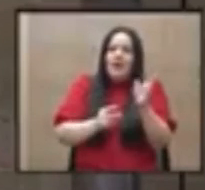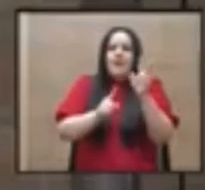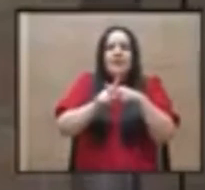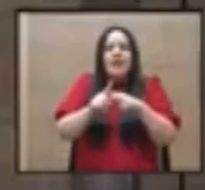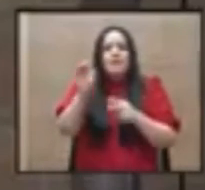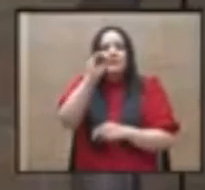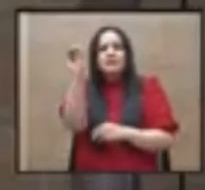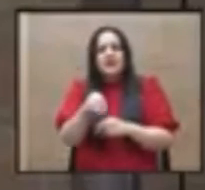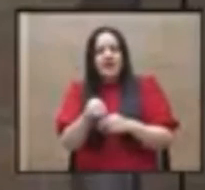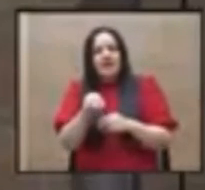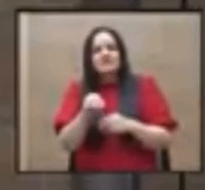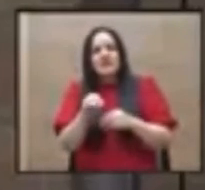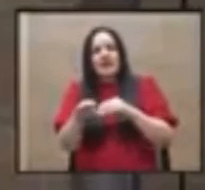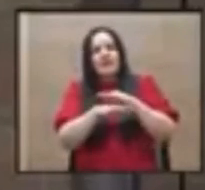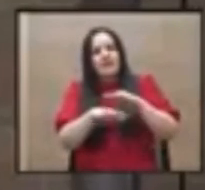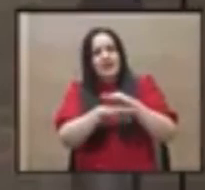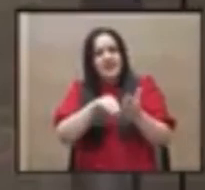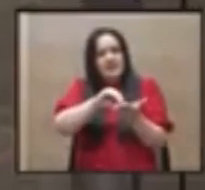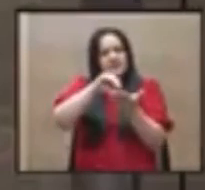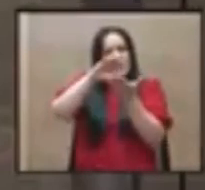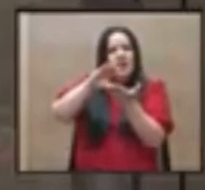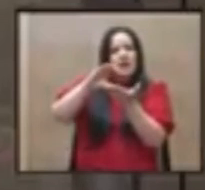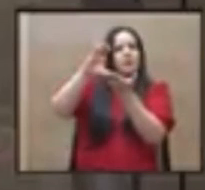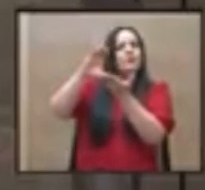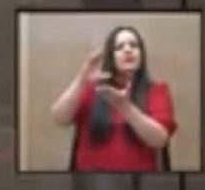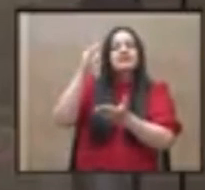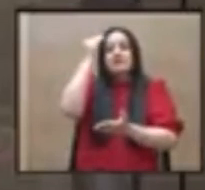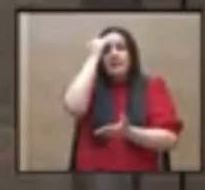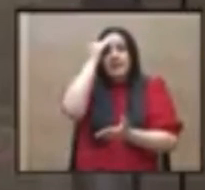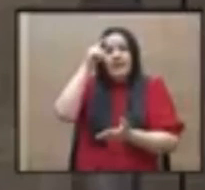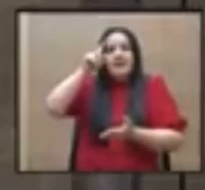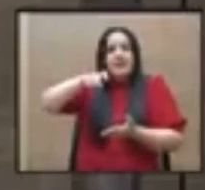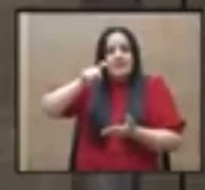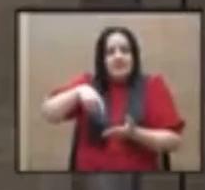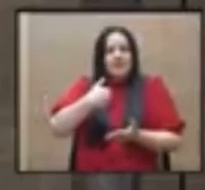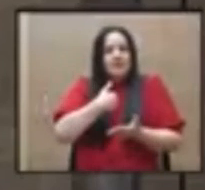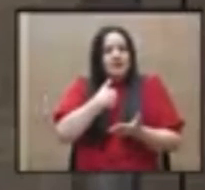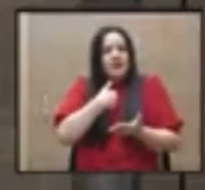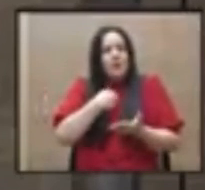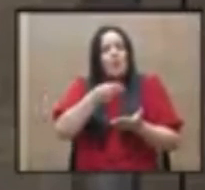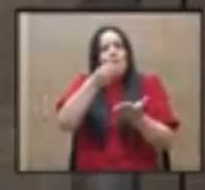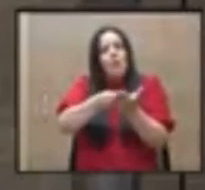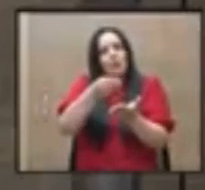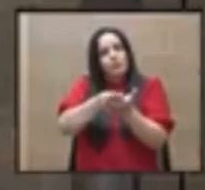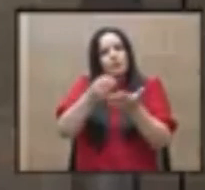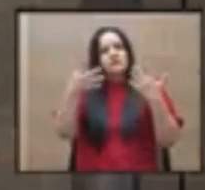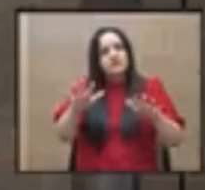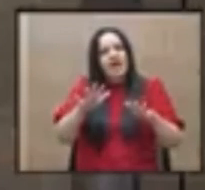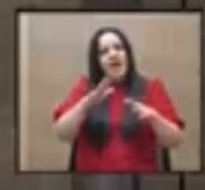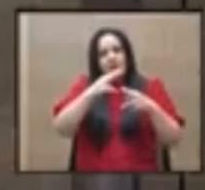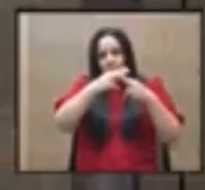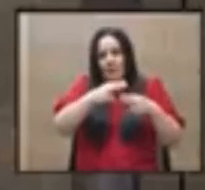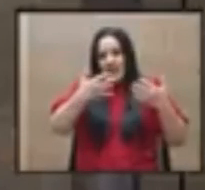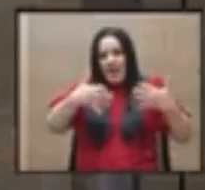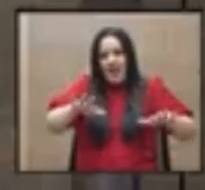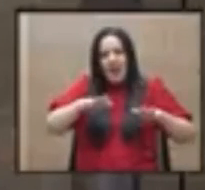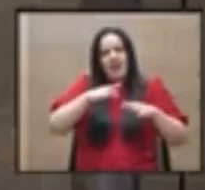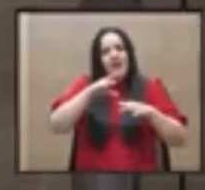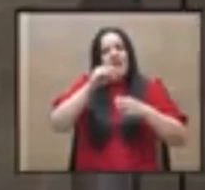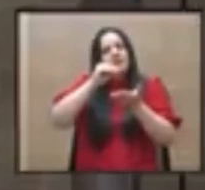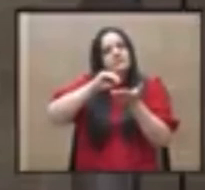base, cuando sabían que debían ya pasar al monto nominal. No podemos seguir manteniendo este tipo